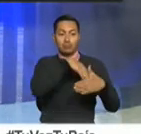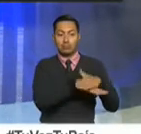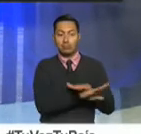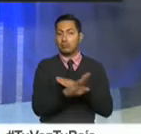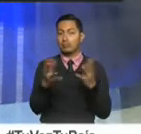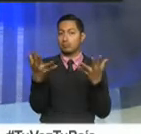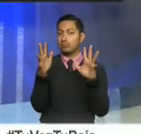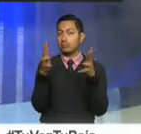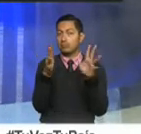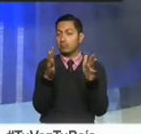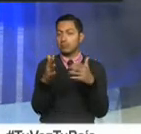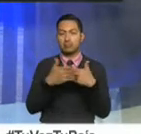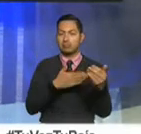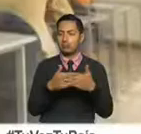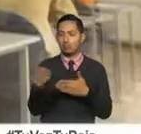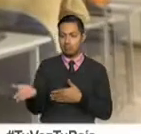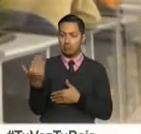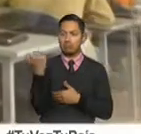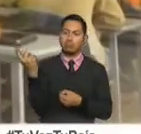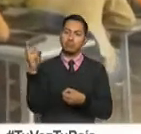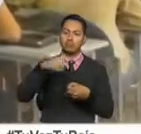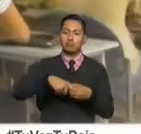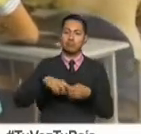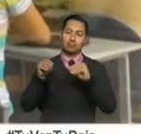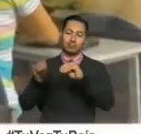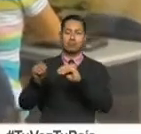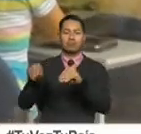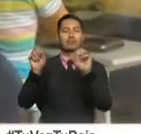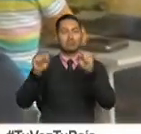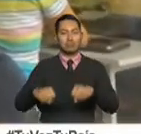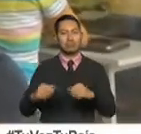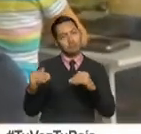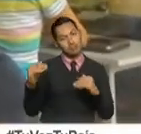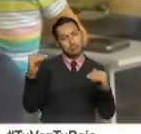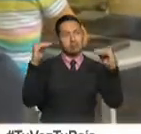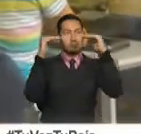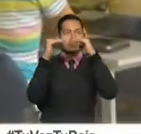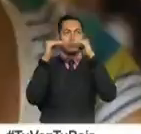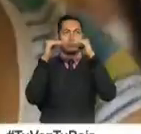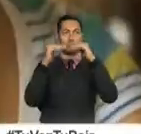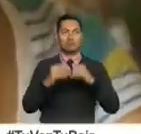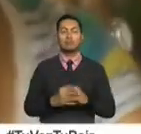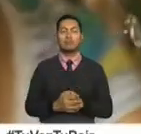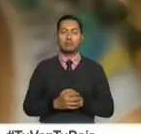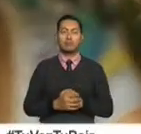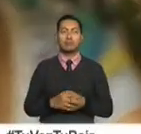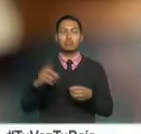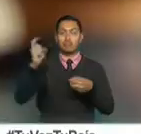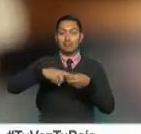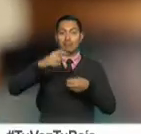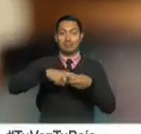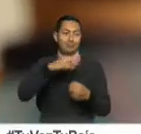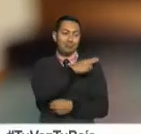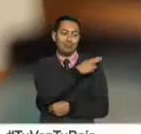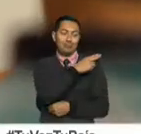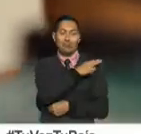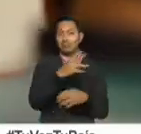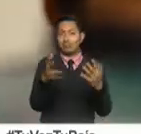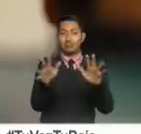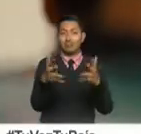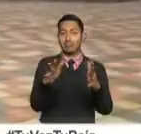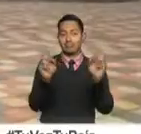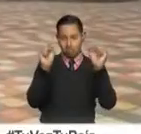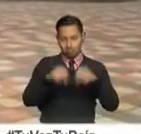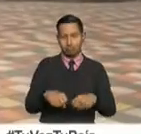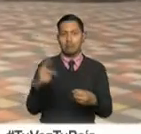a la educación superior. Ahora los jóvenes que no obtuvieron un cupo para acceder a la educación superior podrán inscribirse al